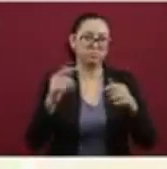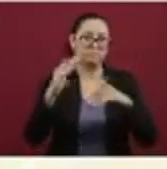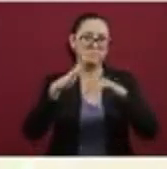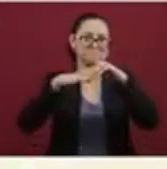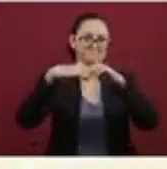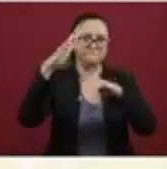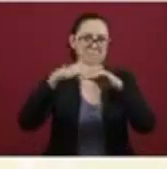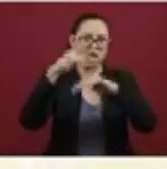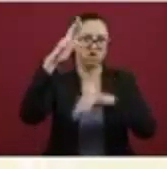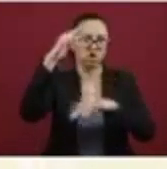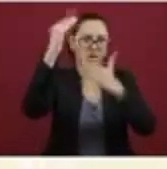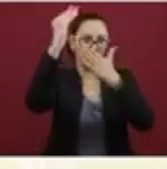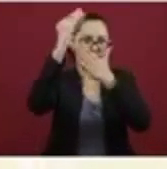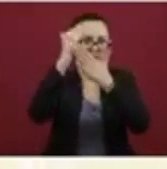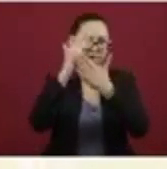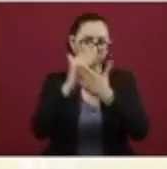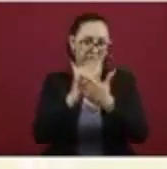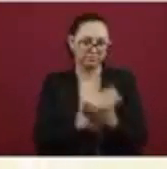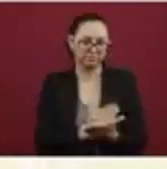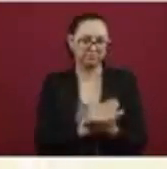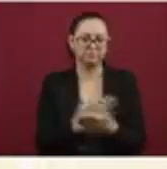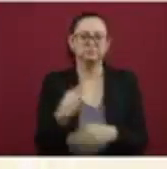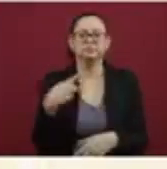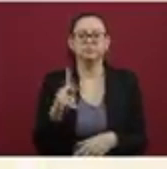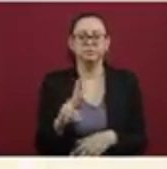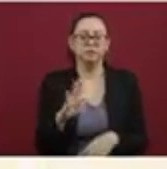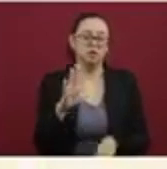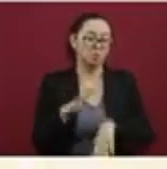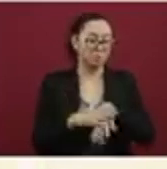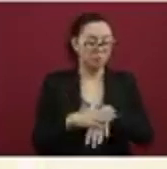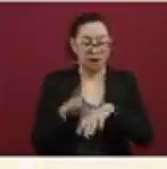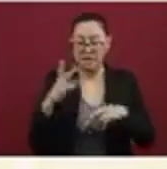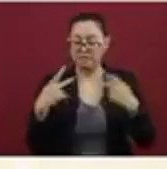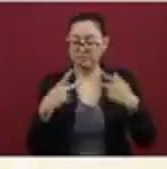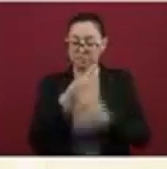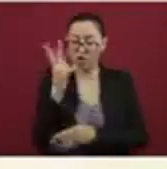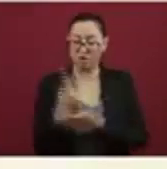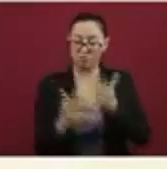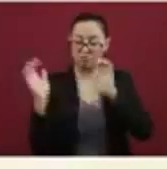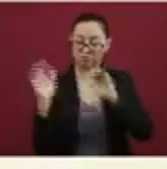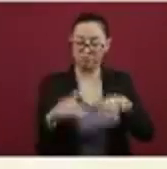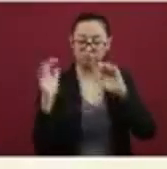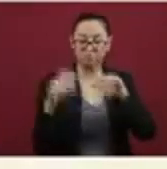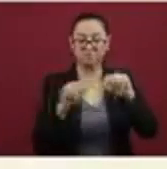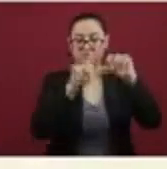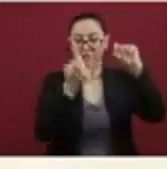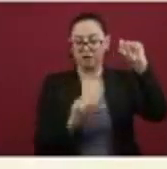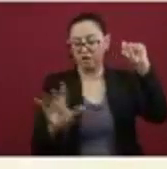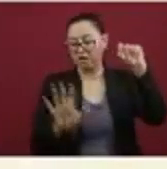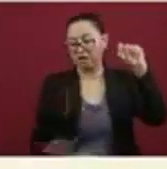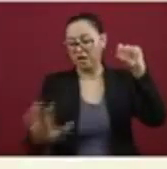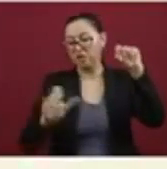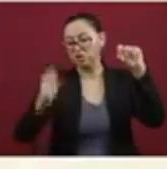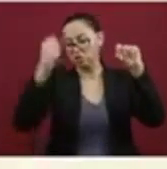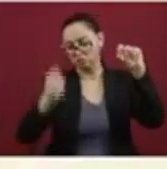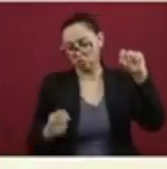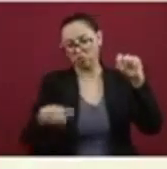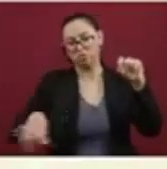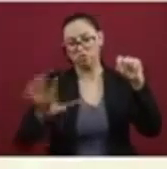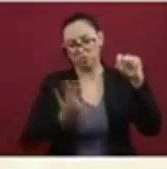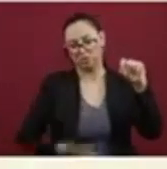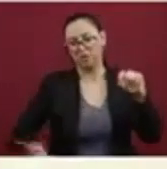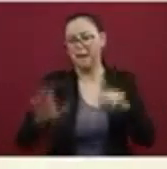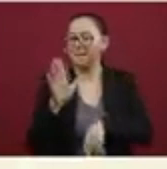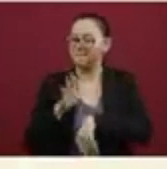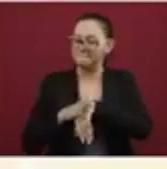va bajando, pero sobre todo estamos en el sureste del país. Esto también responde a una realidad nacional. Es en el sureste